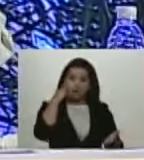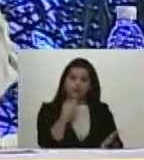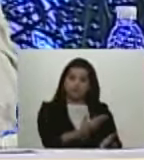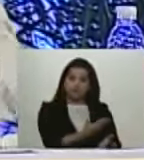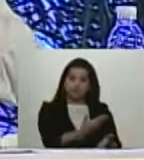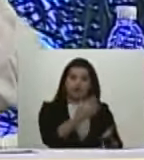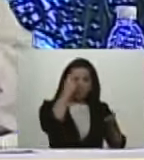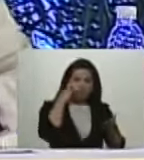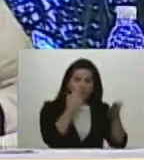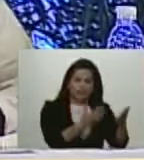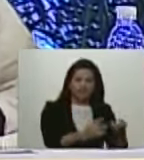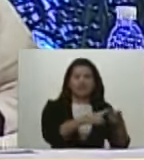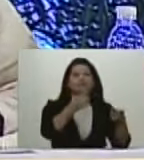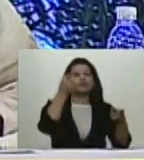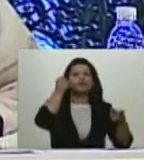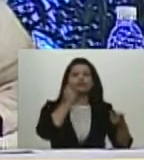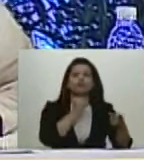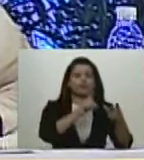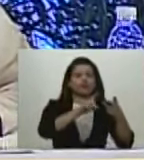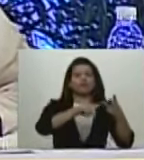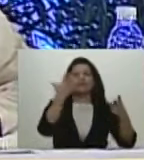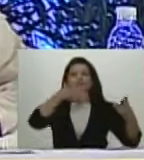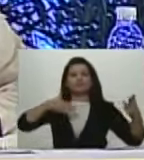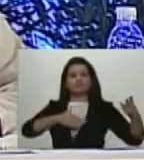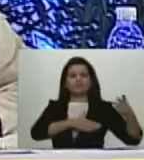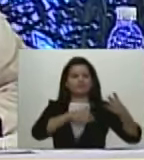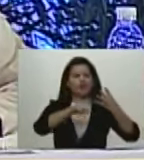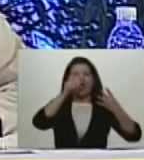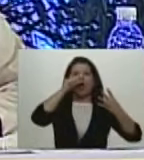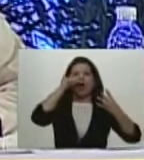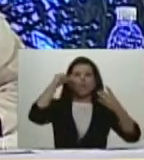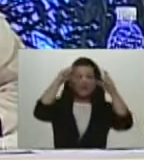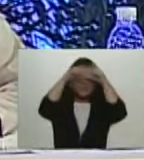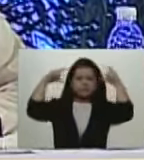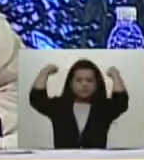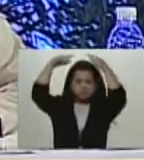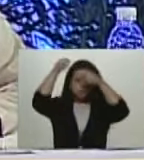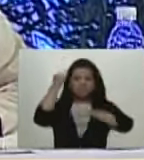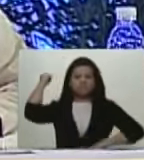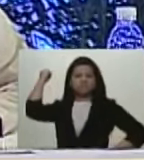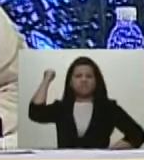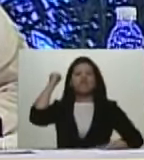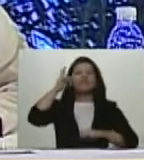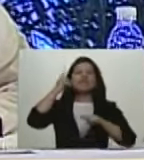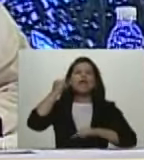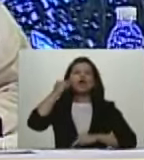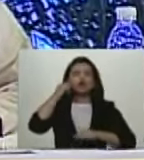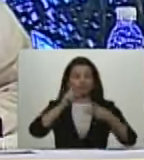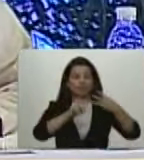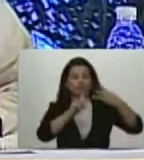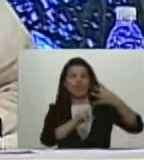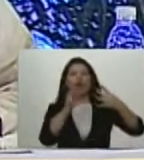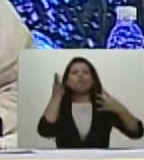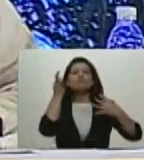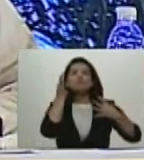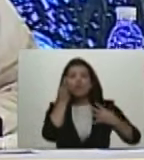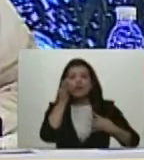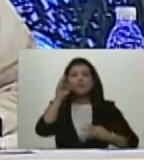Urdaneta, Sucre, Negro Primero, Manuela Sáenz, Luisa Cáceres